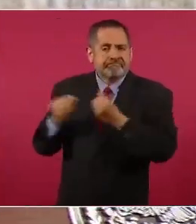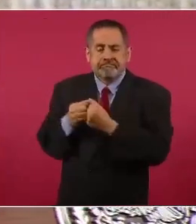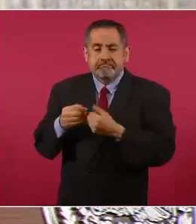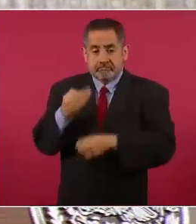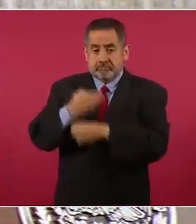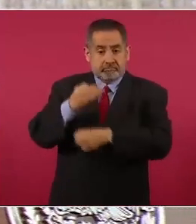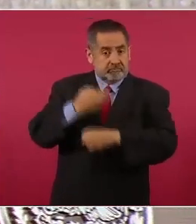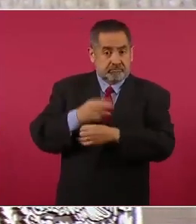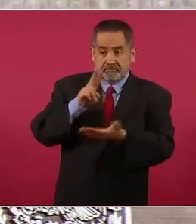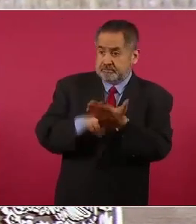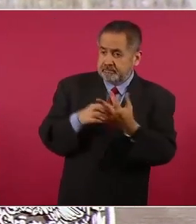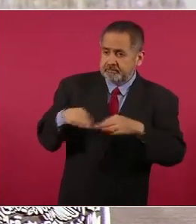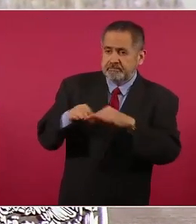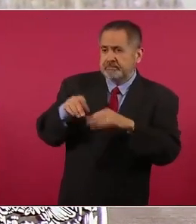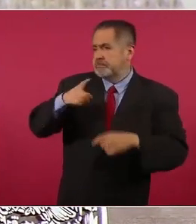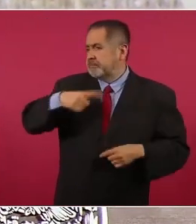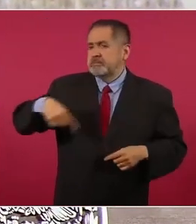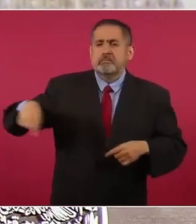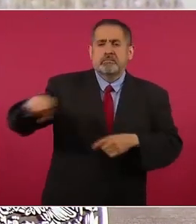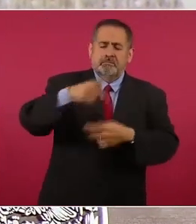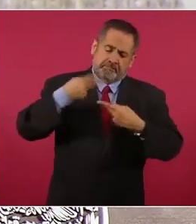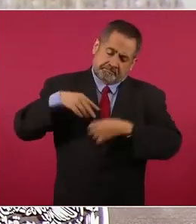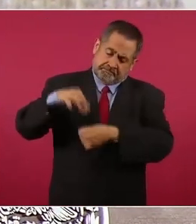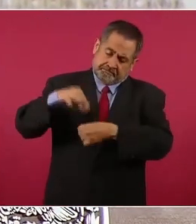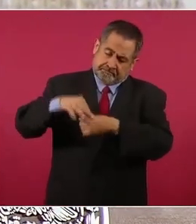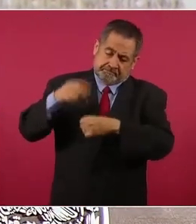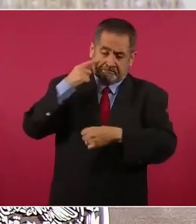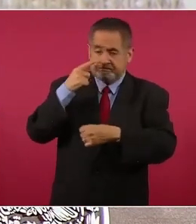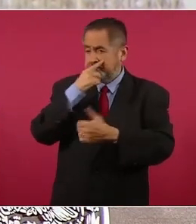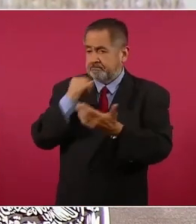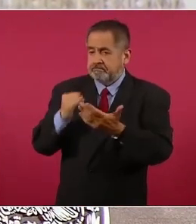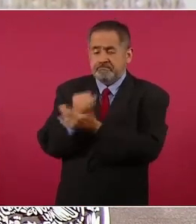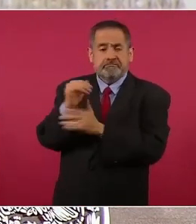democracia como forma de vida,